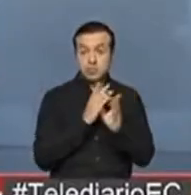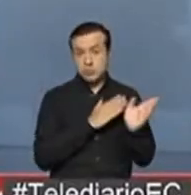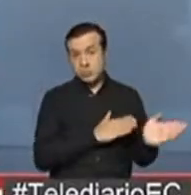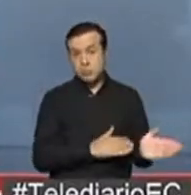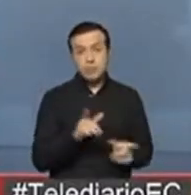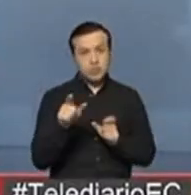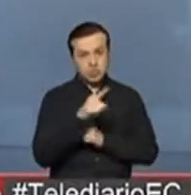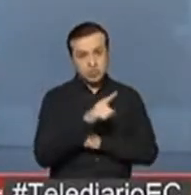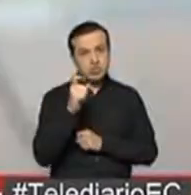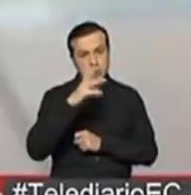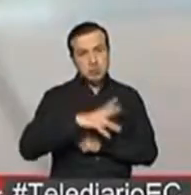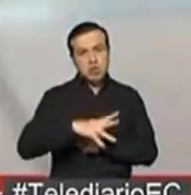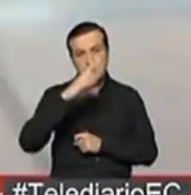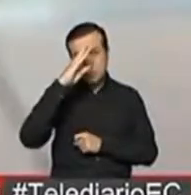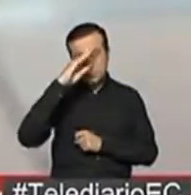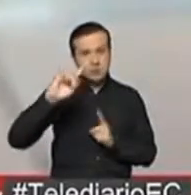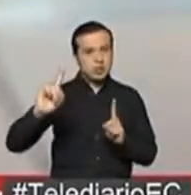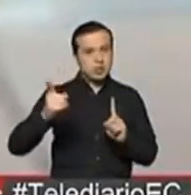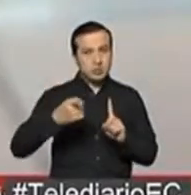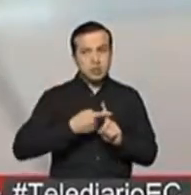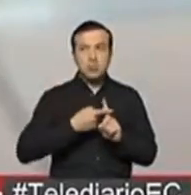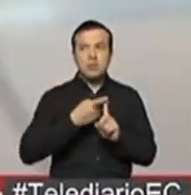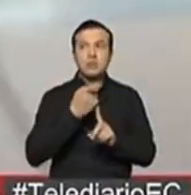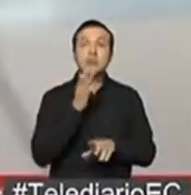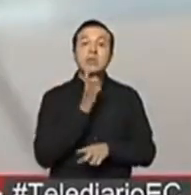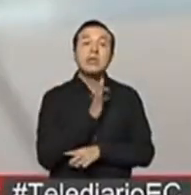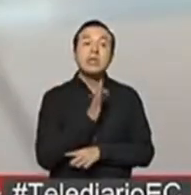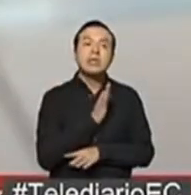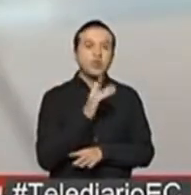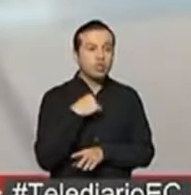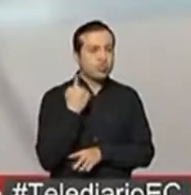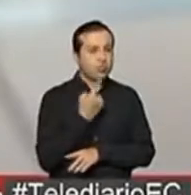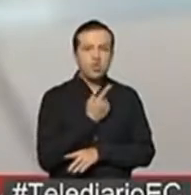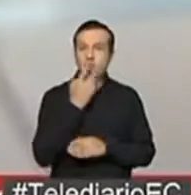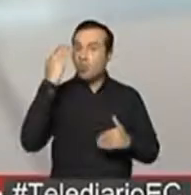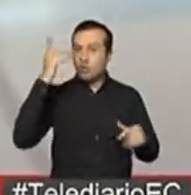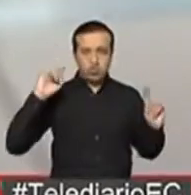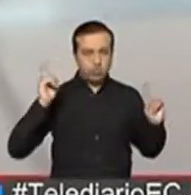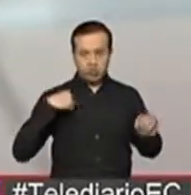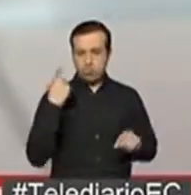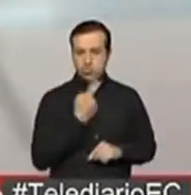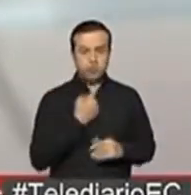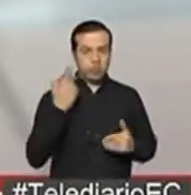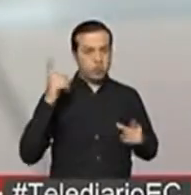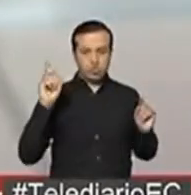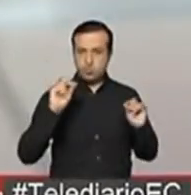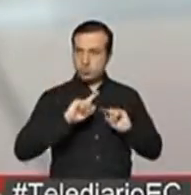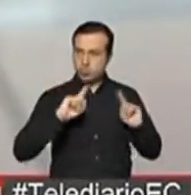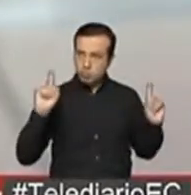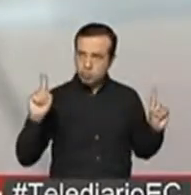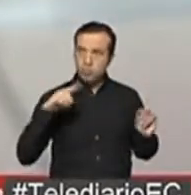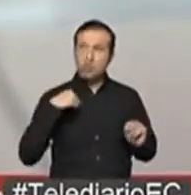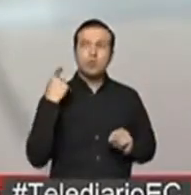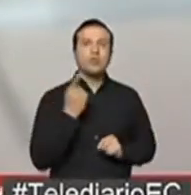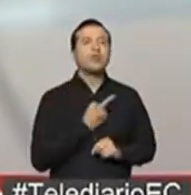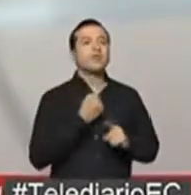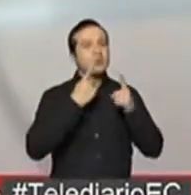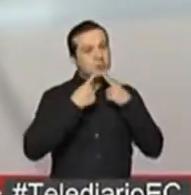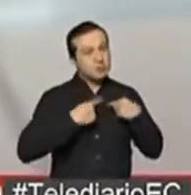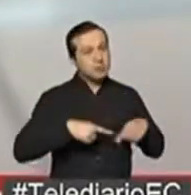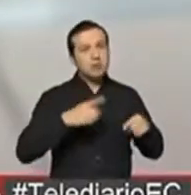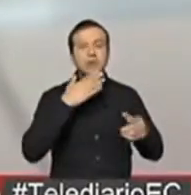debe conocer de primera mano de la parte técnica nosotros no somos políticos nosotros anunciamos